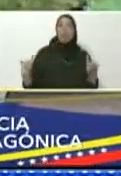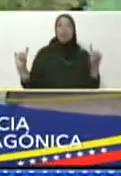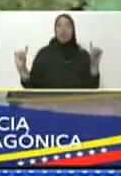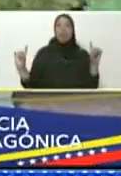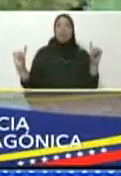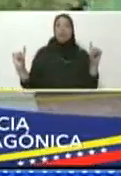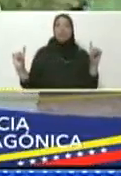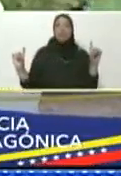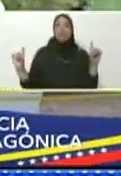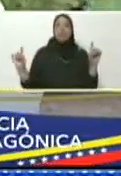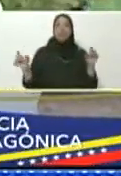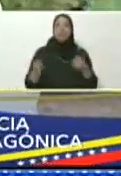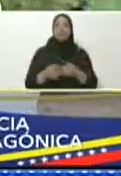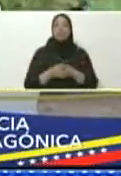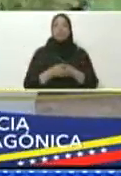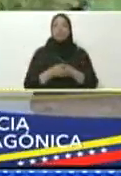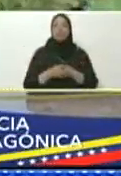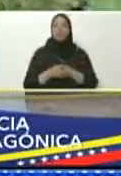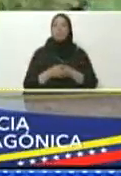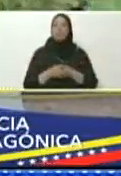para que ustedes vean.